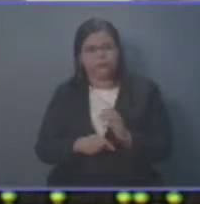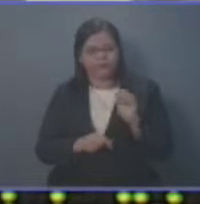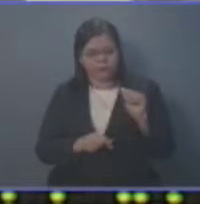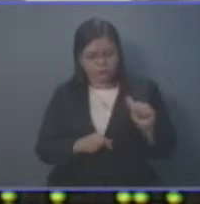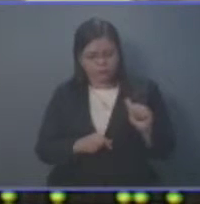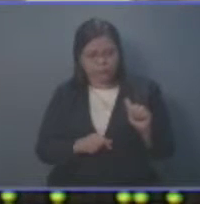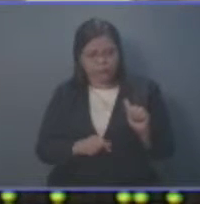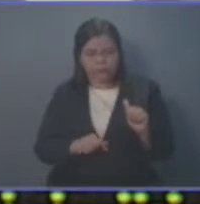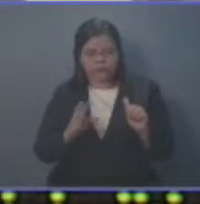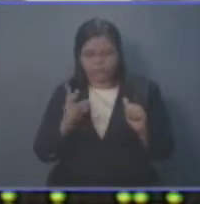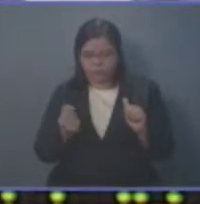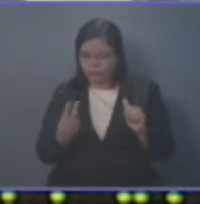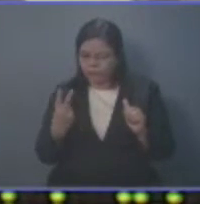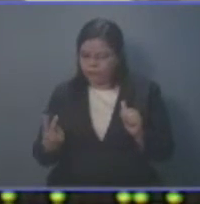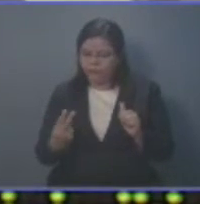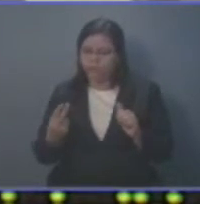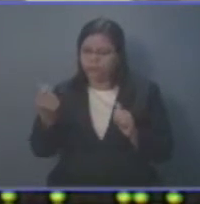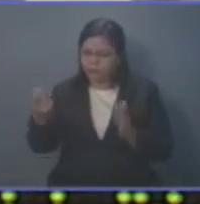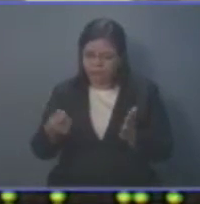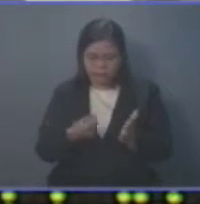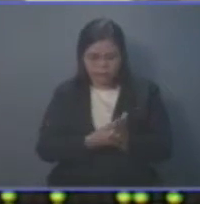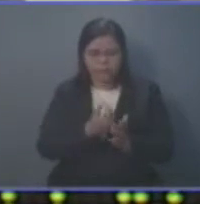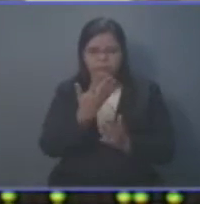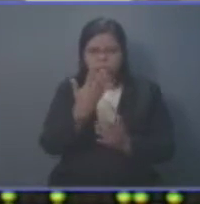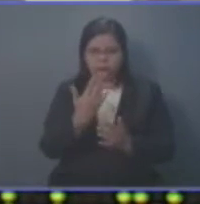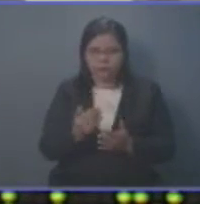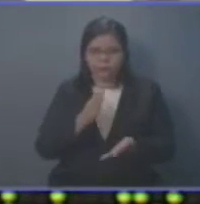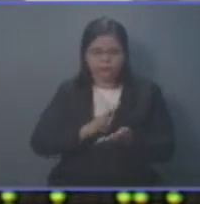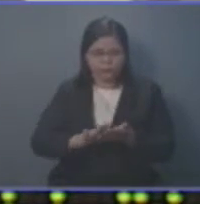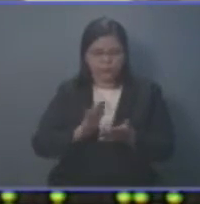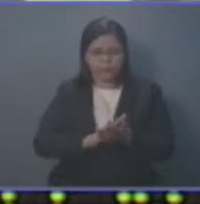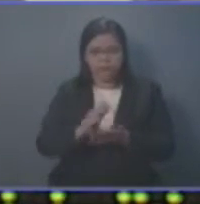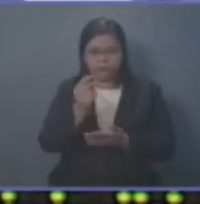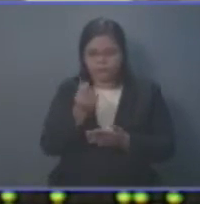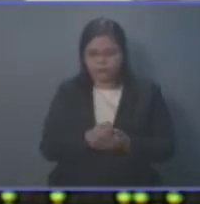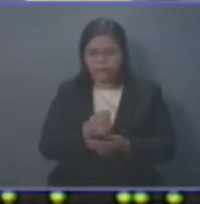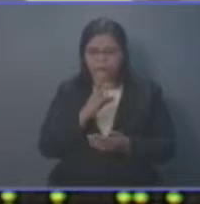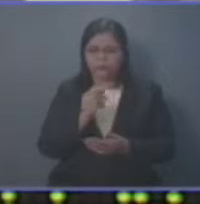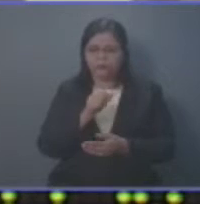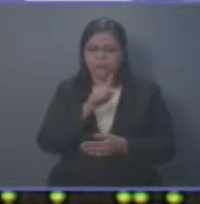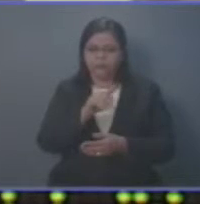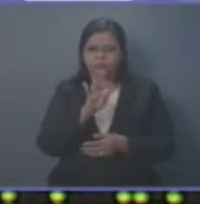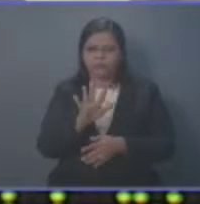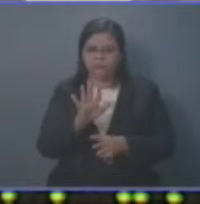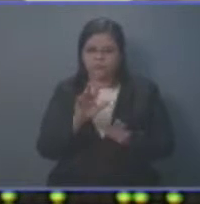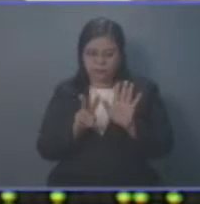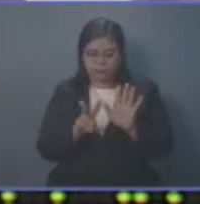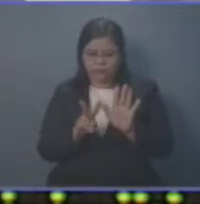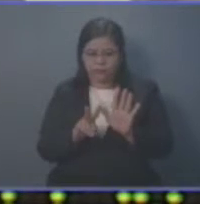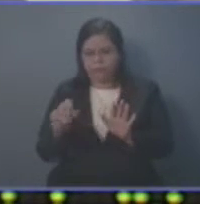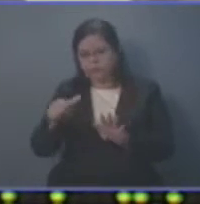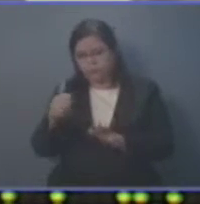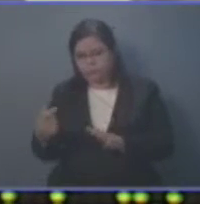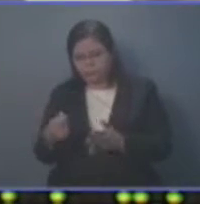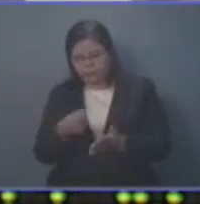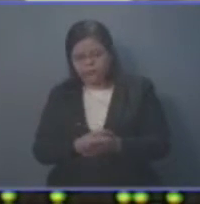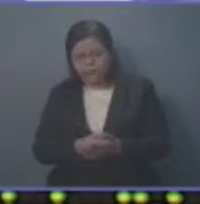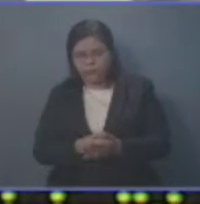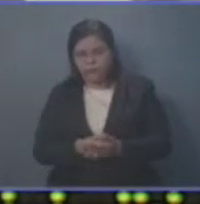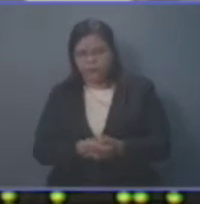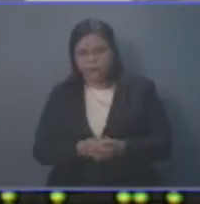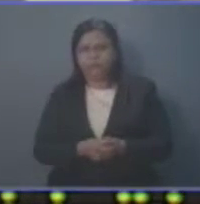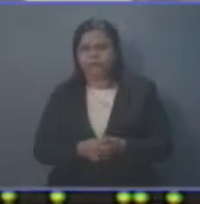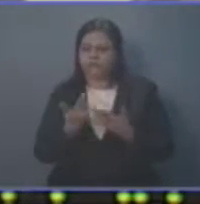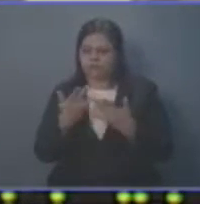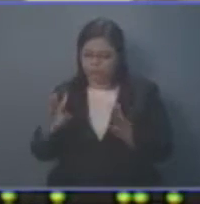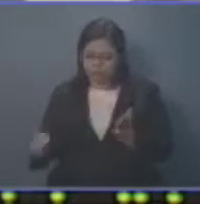en el apartado 2, ingresos, rubro 15, ingresos financieros y otros, cuenta 157, otros ingresos no clasificados,